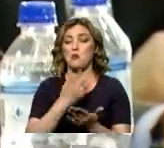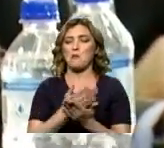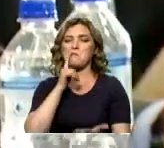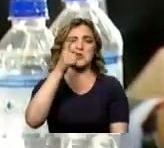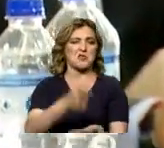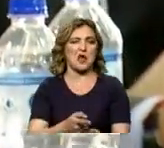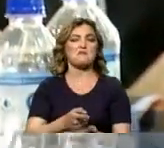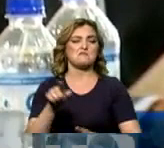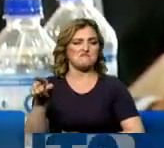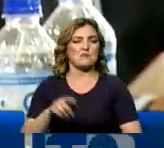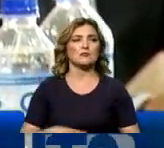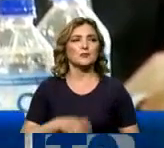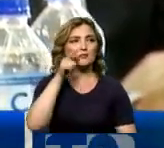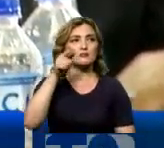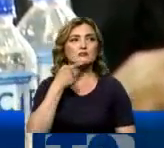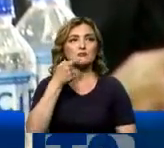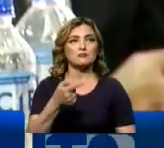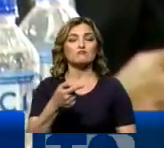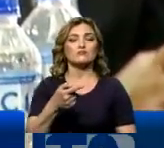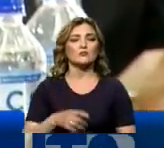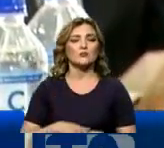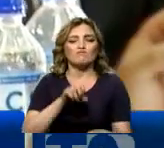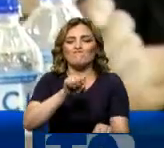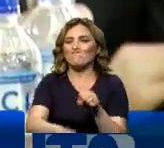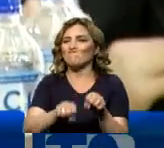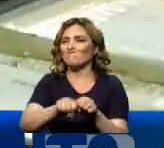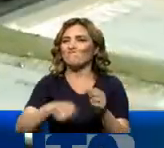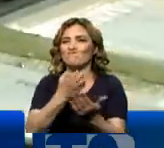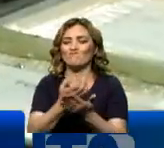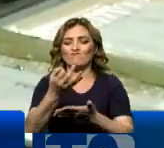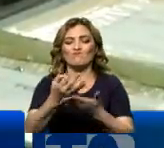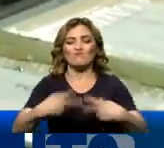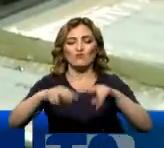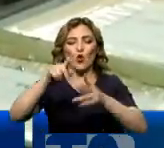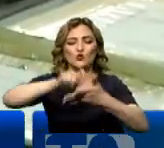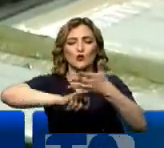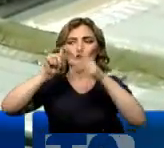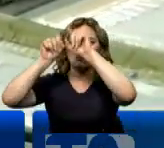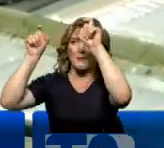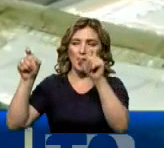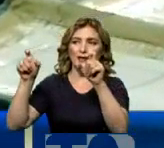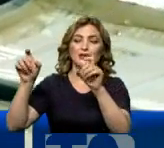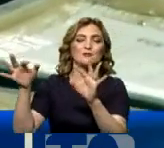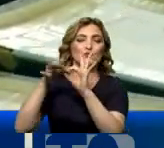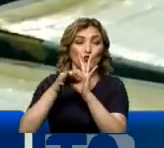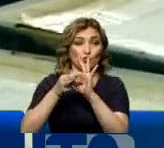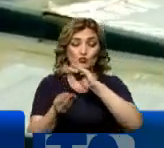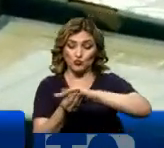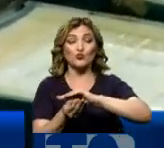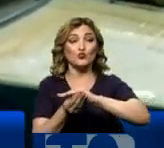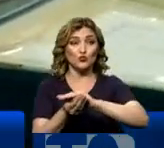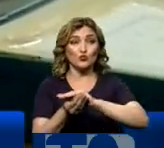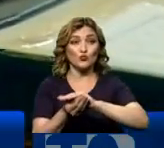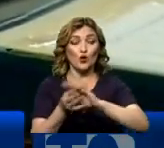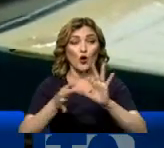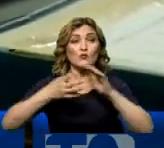probados. Y además, la Fiscalía considera que la afectación constituye el monto de la contratación con las empresas vinculadas al caso Sobornos y